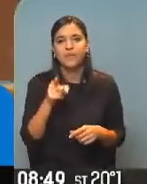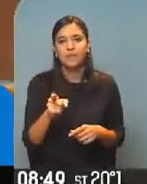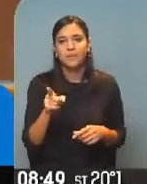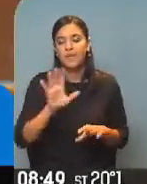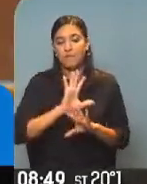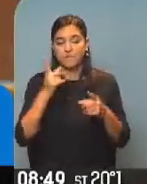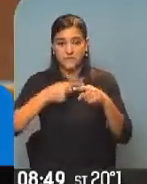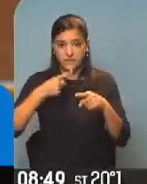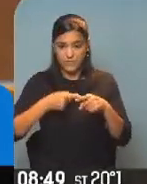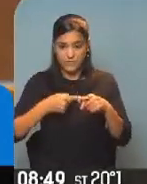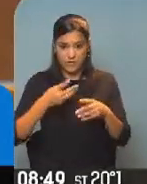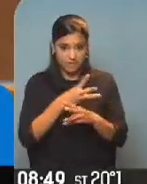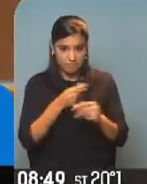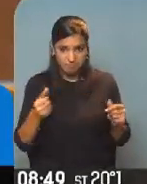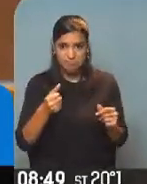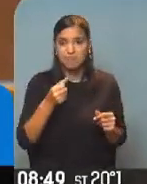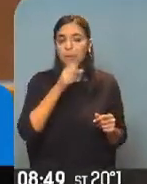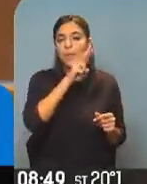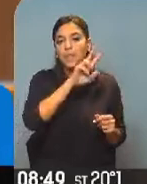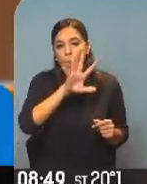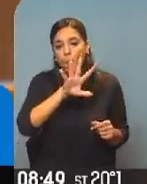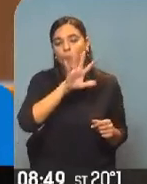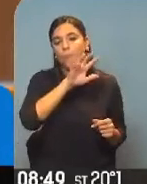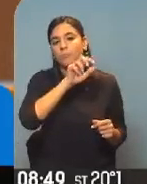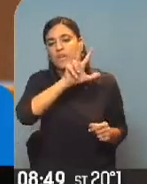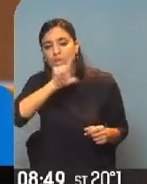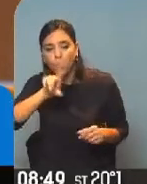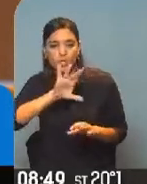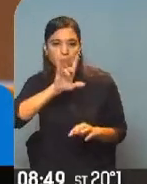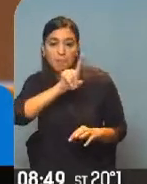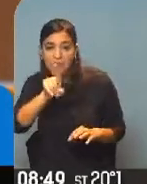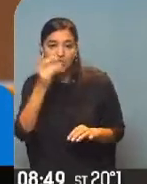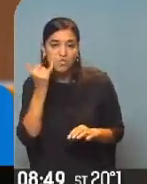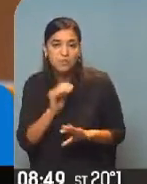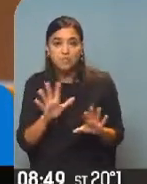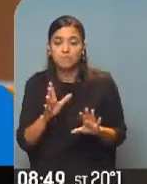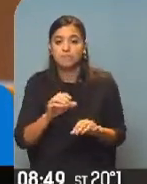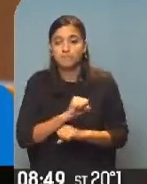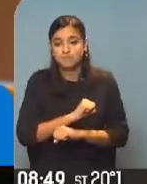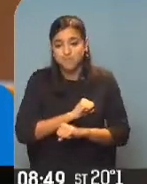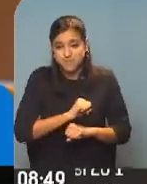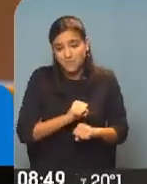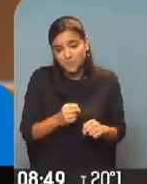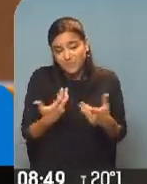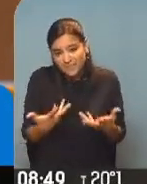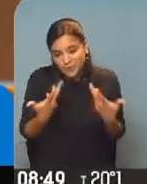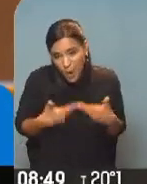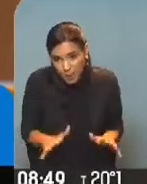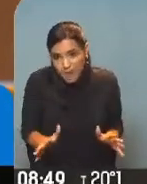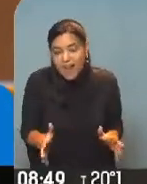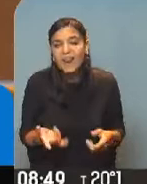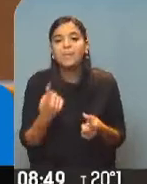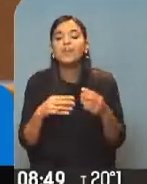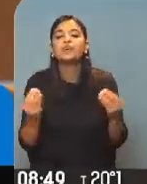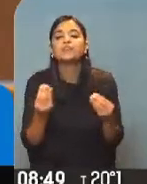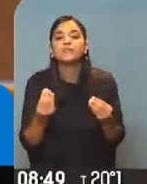pasó el 24 25 el 31 el primero y si claro aumento de peso es lógico si este que se